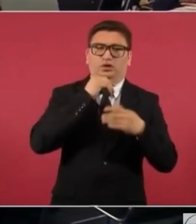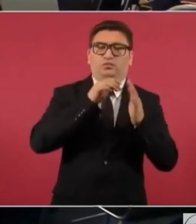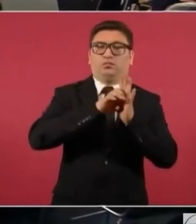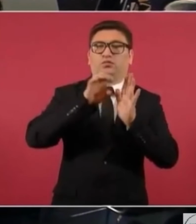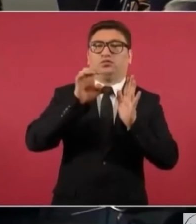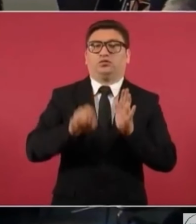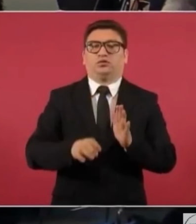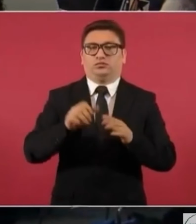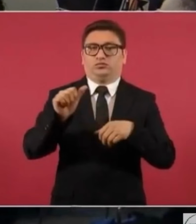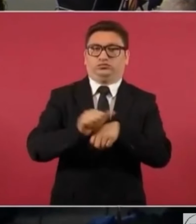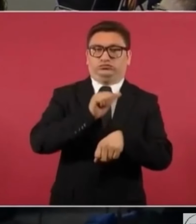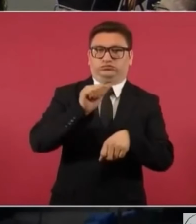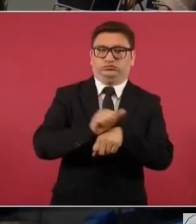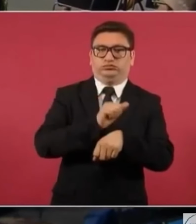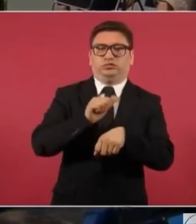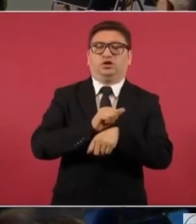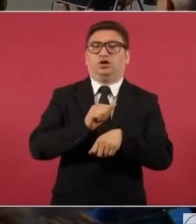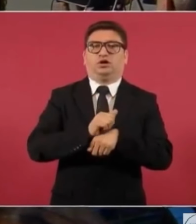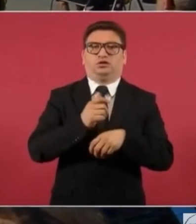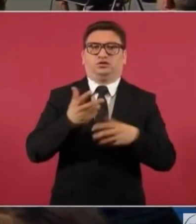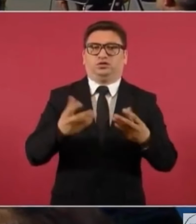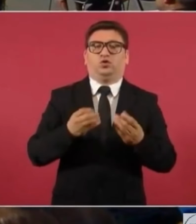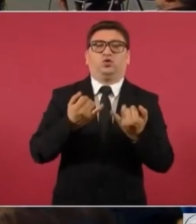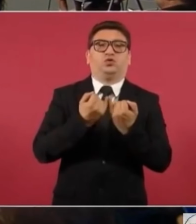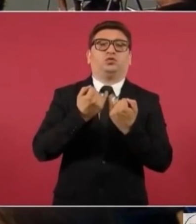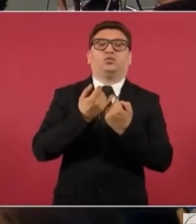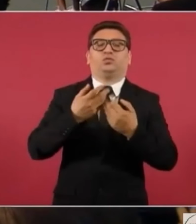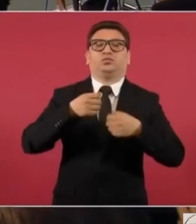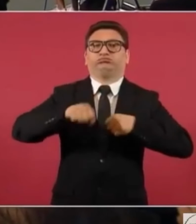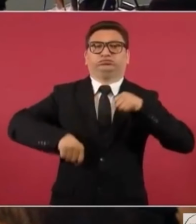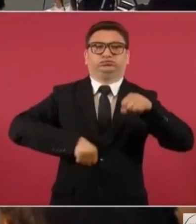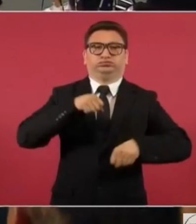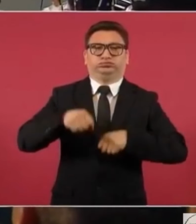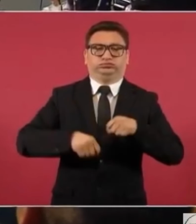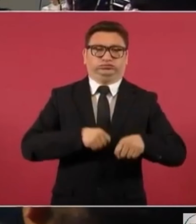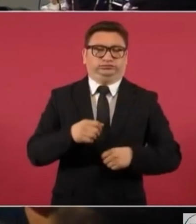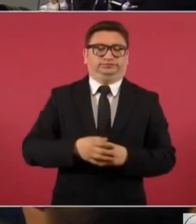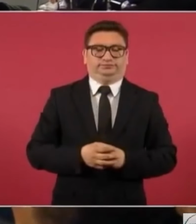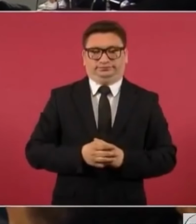vehículos, decían hasta de bicicleta,